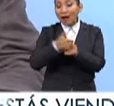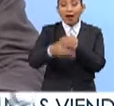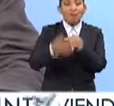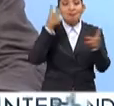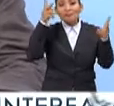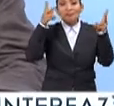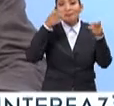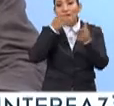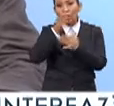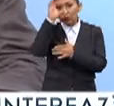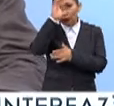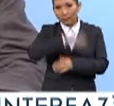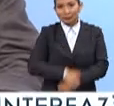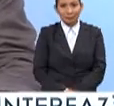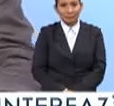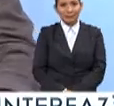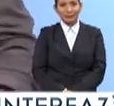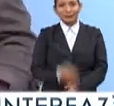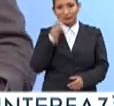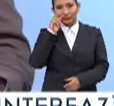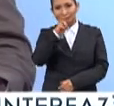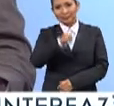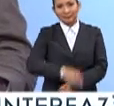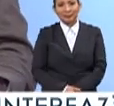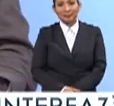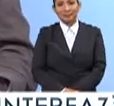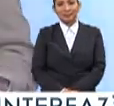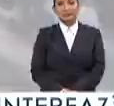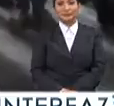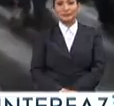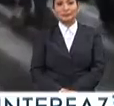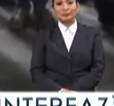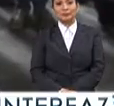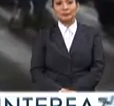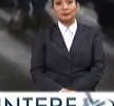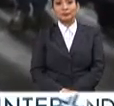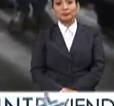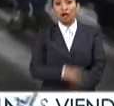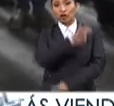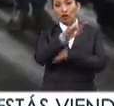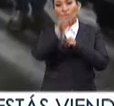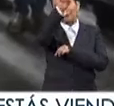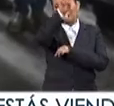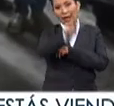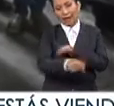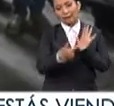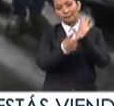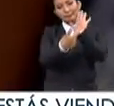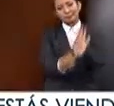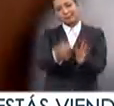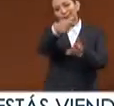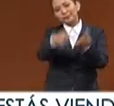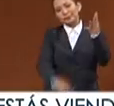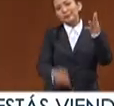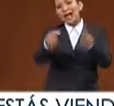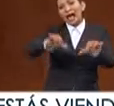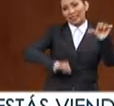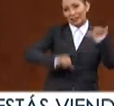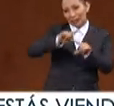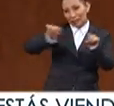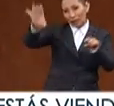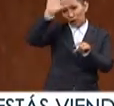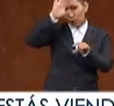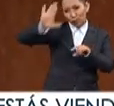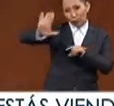recomendaciones culturales vamos a verlas como todos los viernes te presentamos una serie de actividades